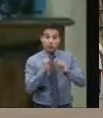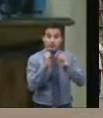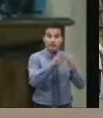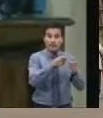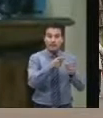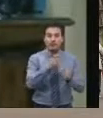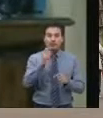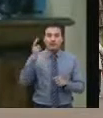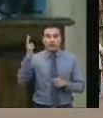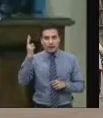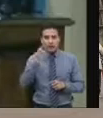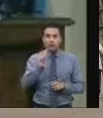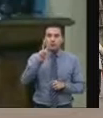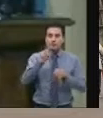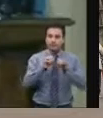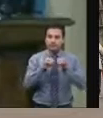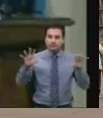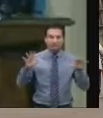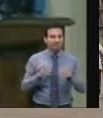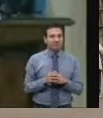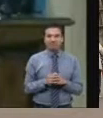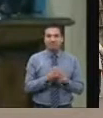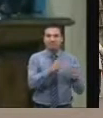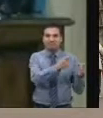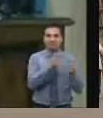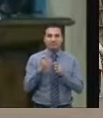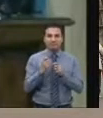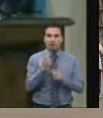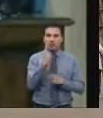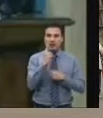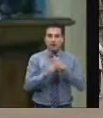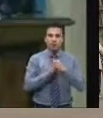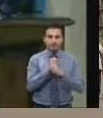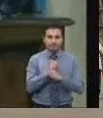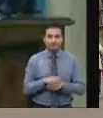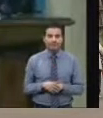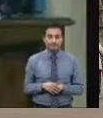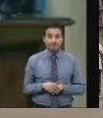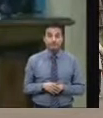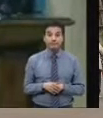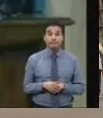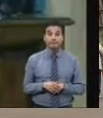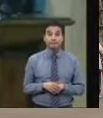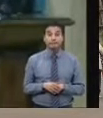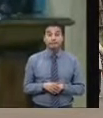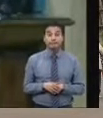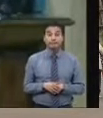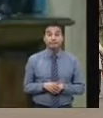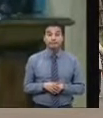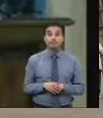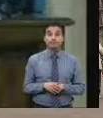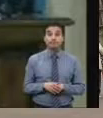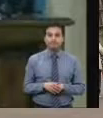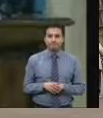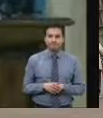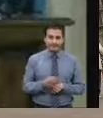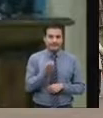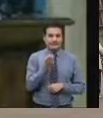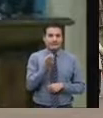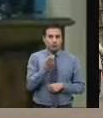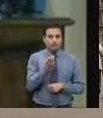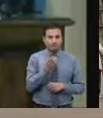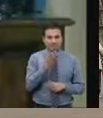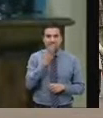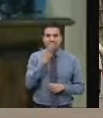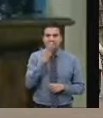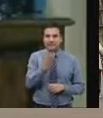televisión ordinarias por un año, incluso me parece como medida para también reparar el daño. Por